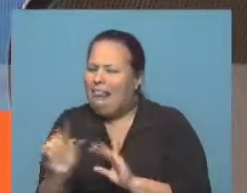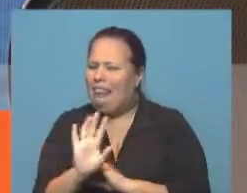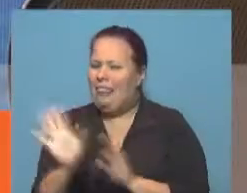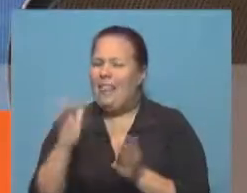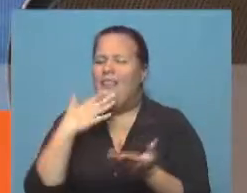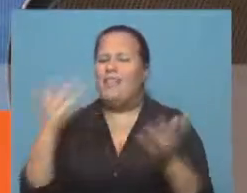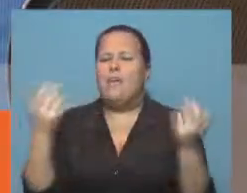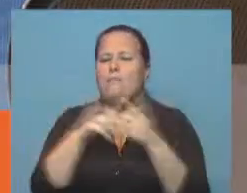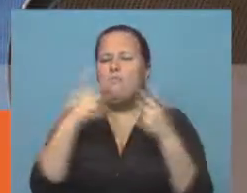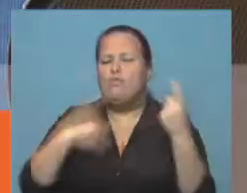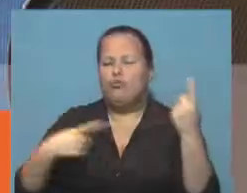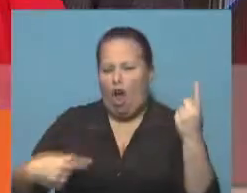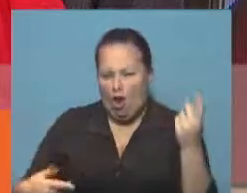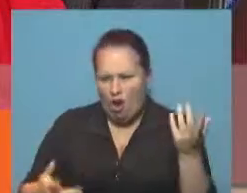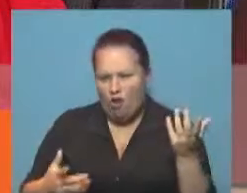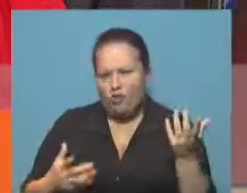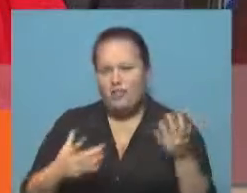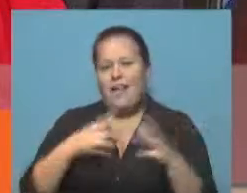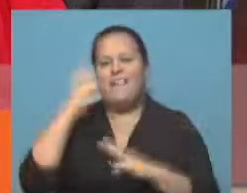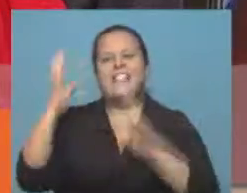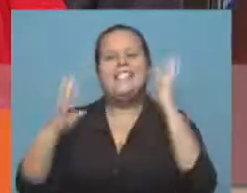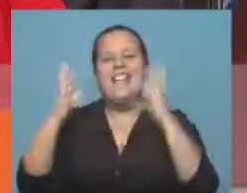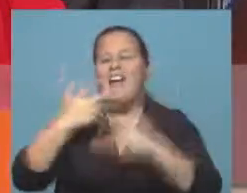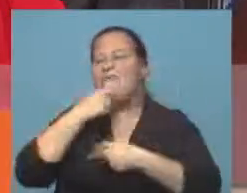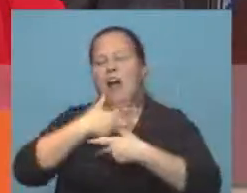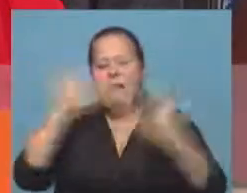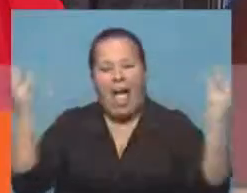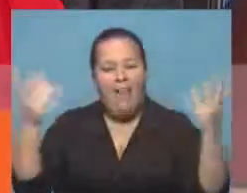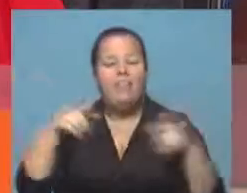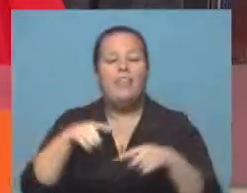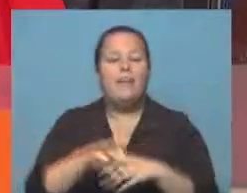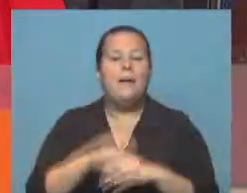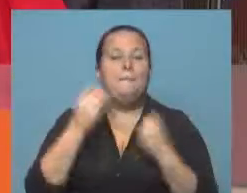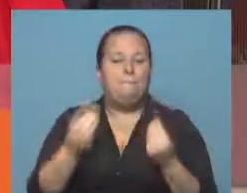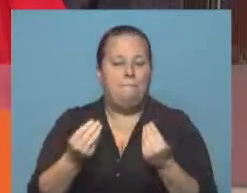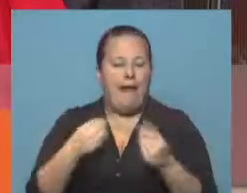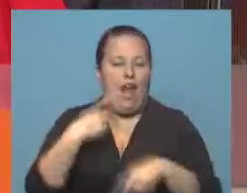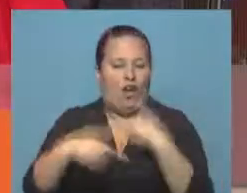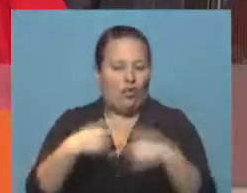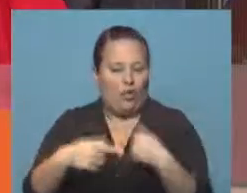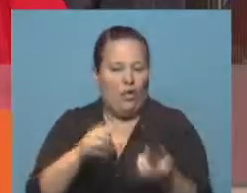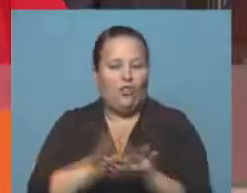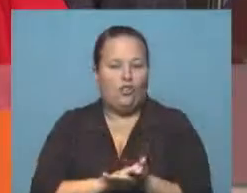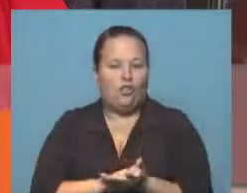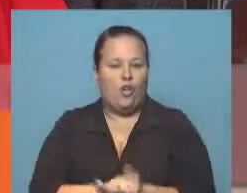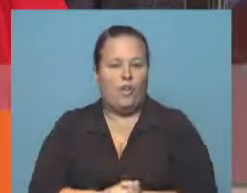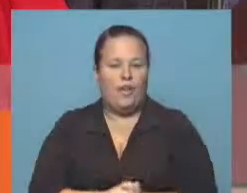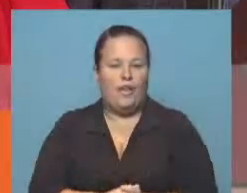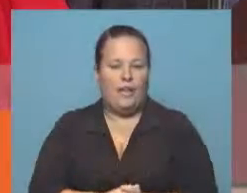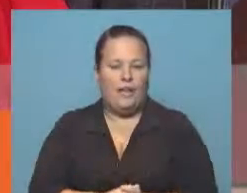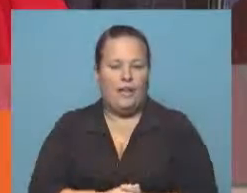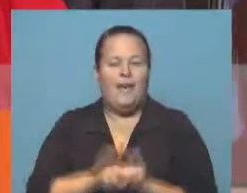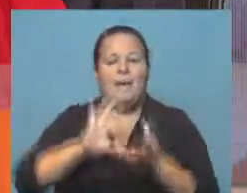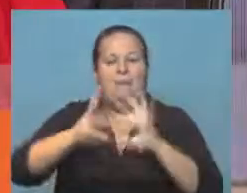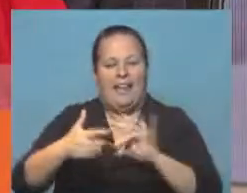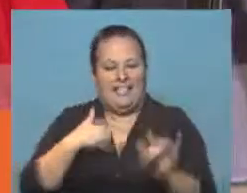un conjunto, un bosque, una selva muy grande, para continuar con la